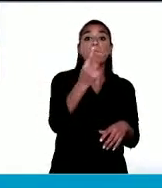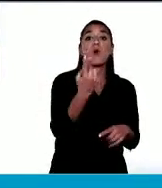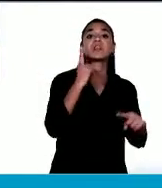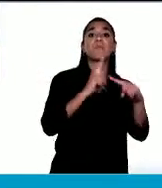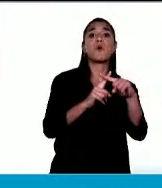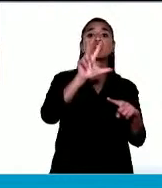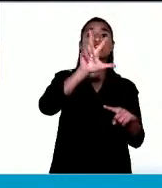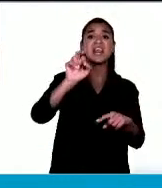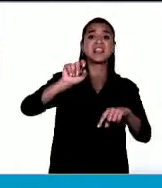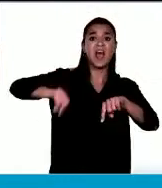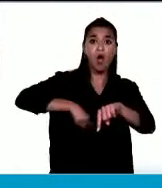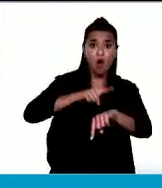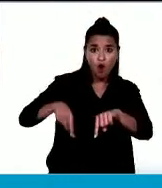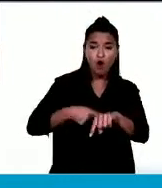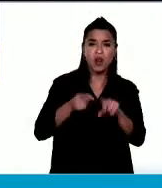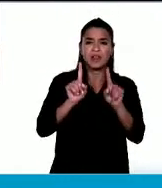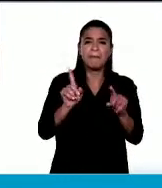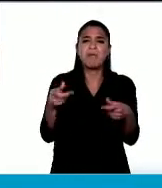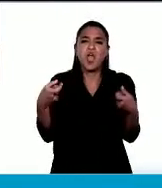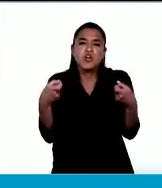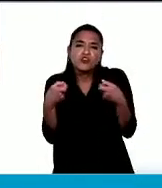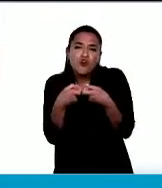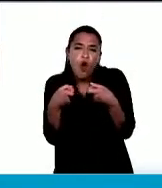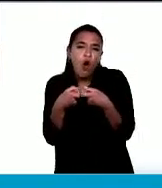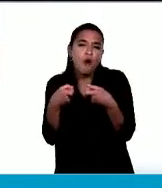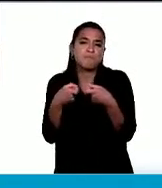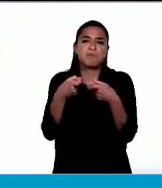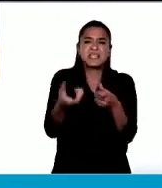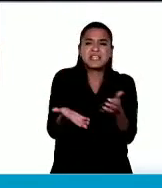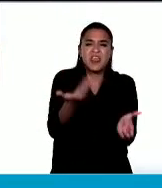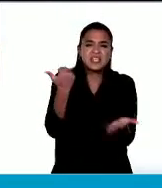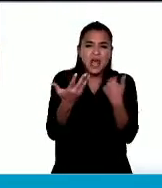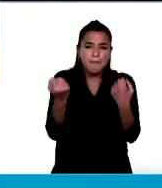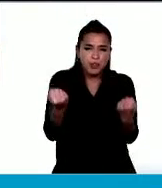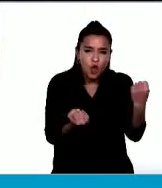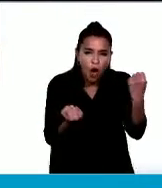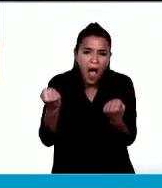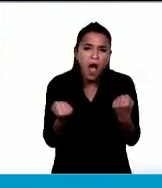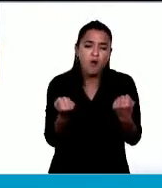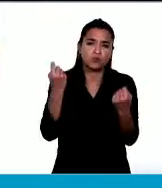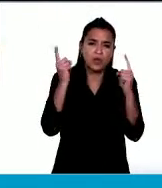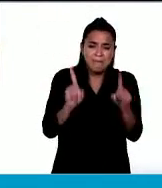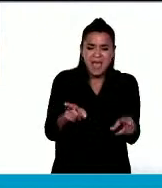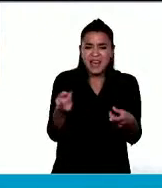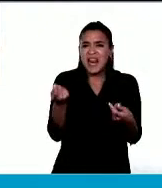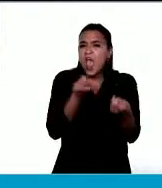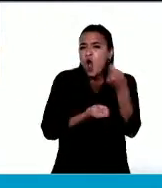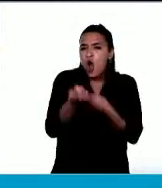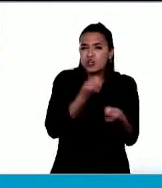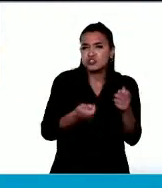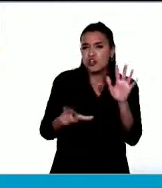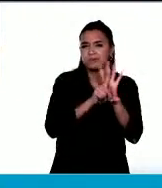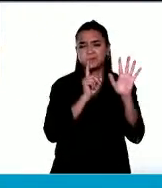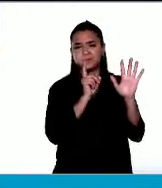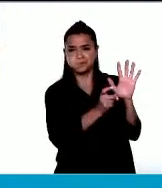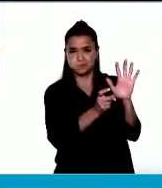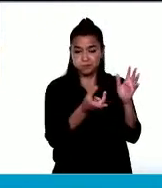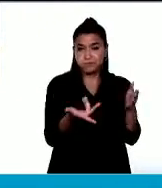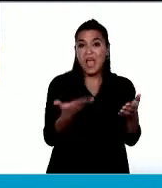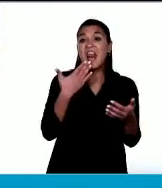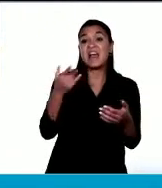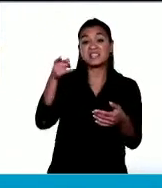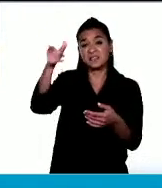es cómplice de las redes de trata, de los desarmaderos de auto y de los grandes negocios ilegales que no podrían existir si no fuera por la venia